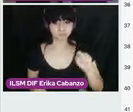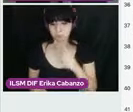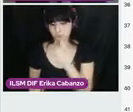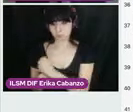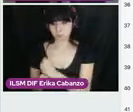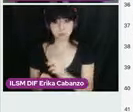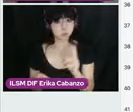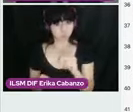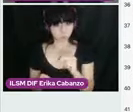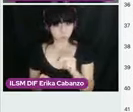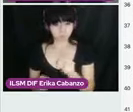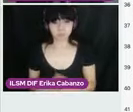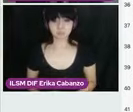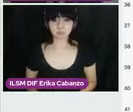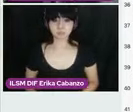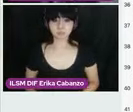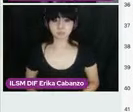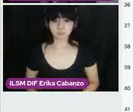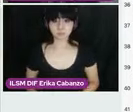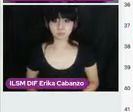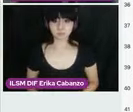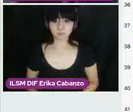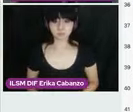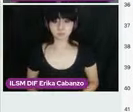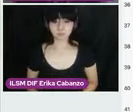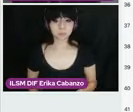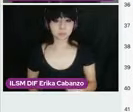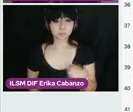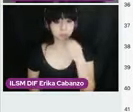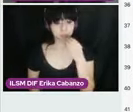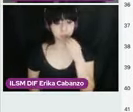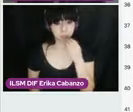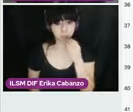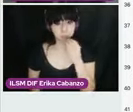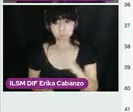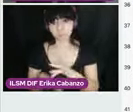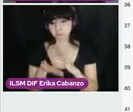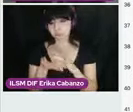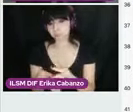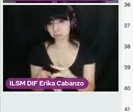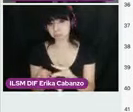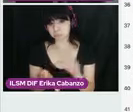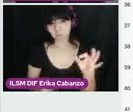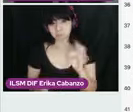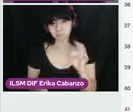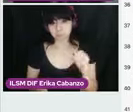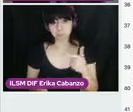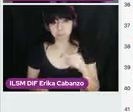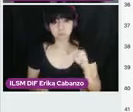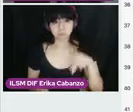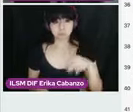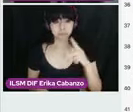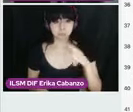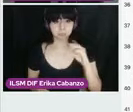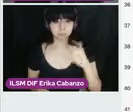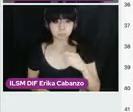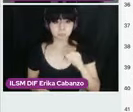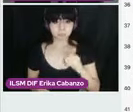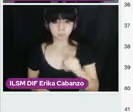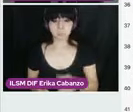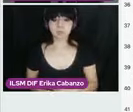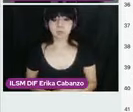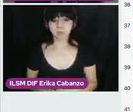Suplementos dietéticos, bueno, aquí se utiliza mucho el ginkgo biloba, ¿sí? Melatonina, zinc,